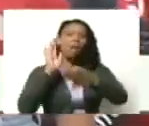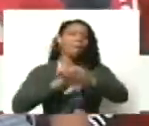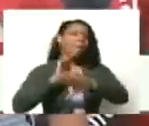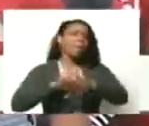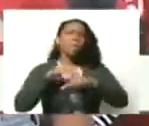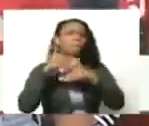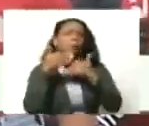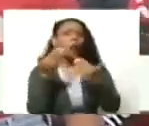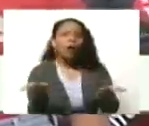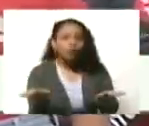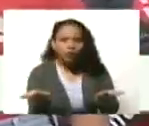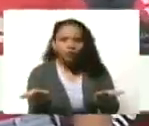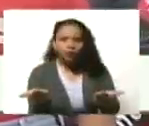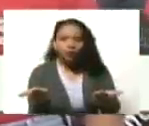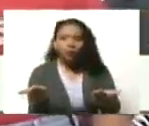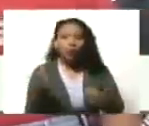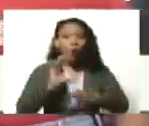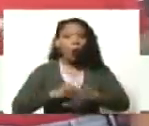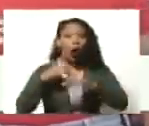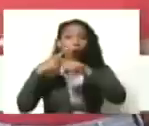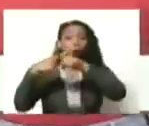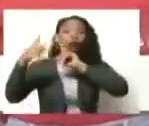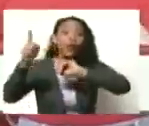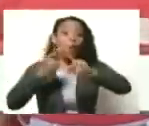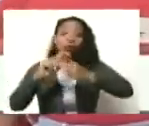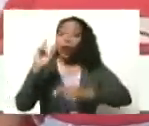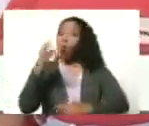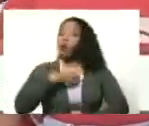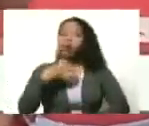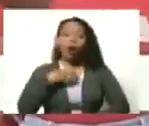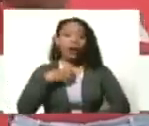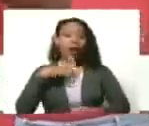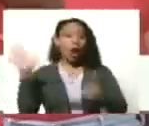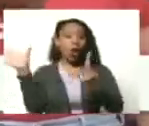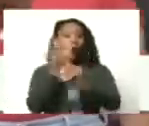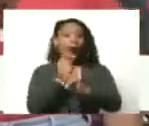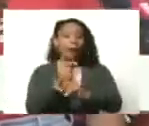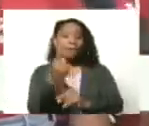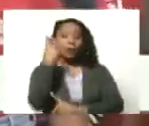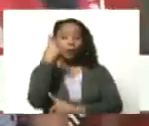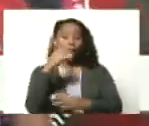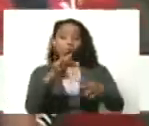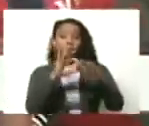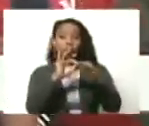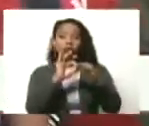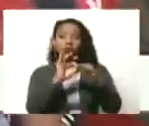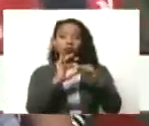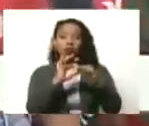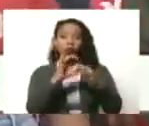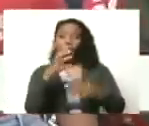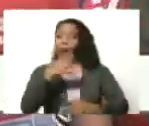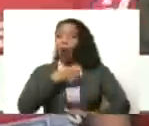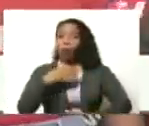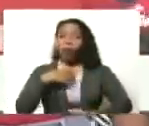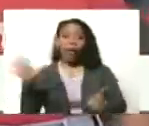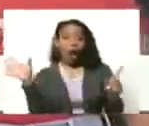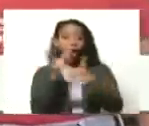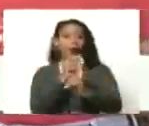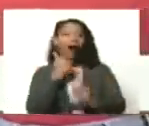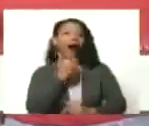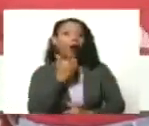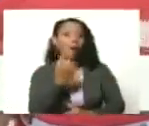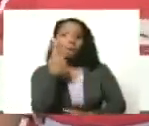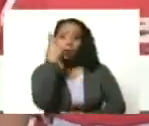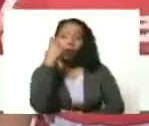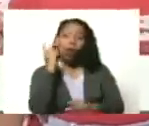qué? Porque las otras cosas no se pueden lograr sin la unidad. No se podrían lograr sin la